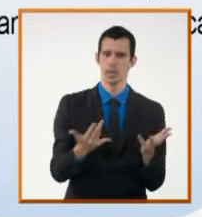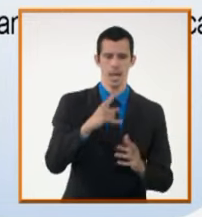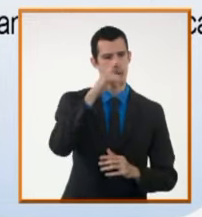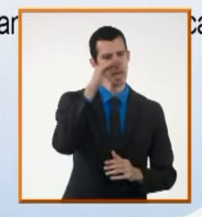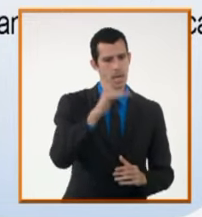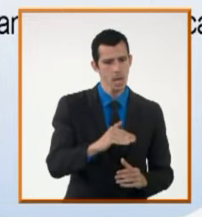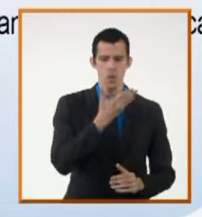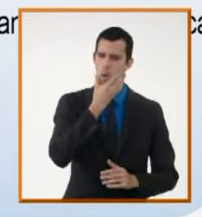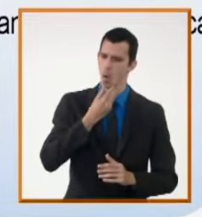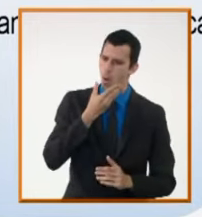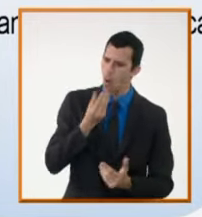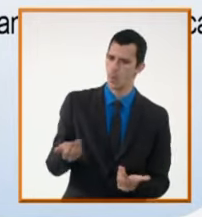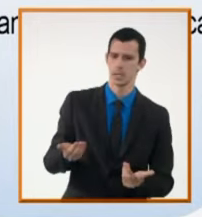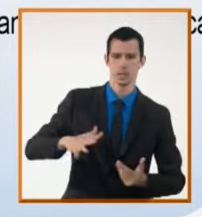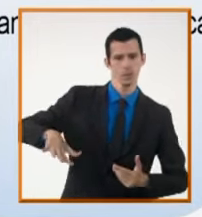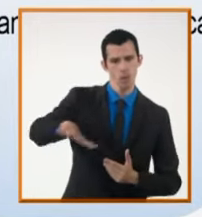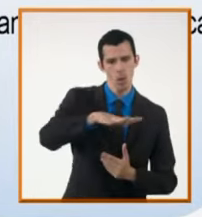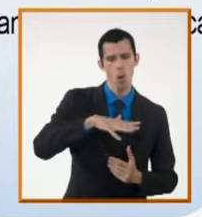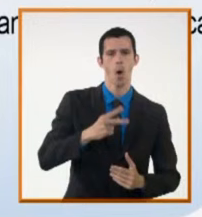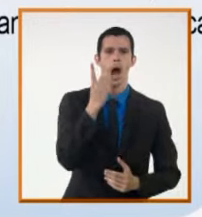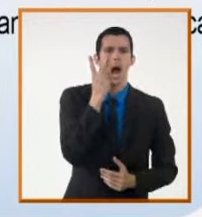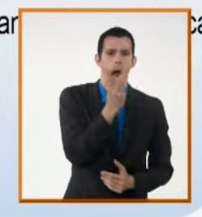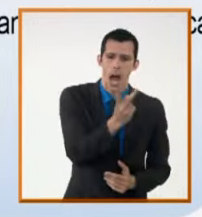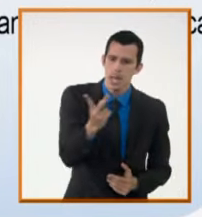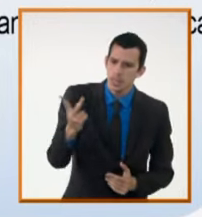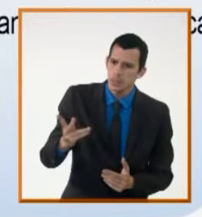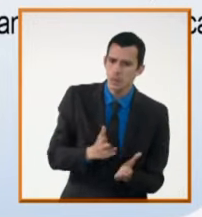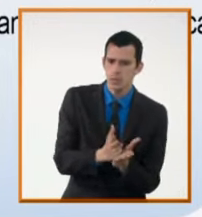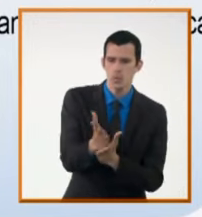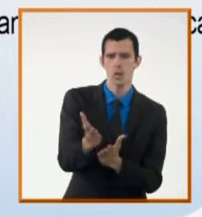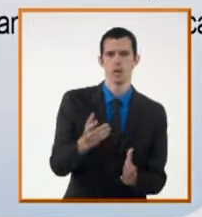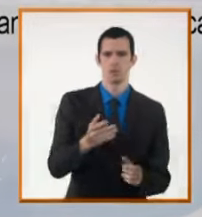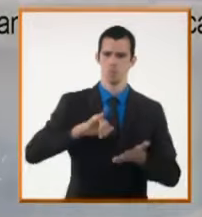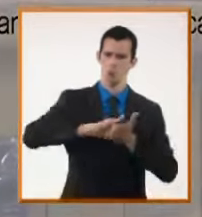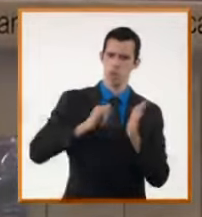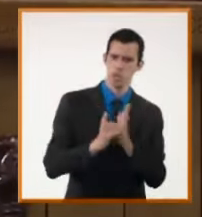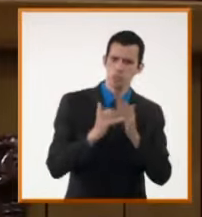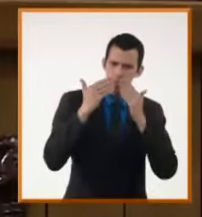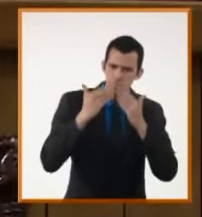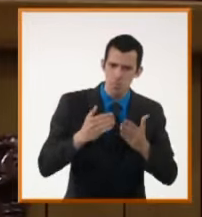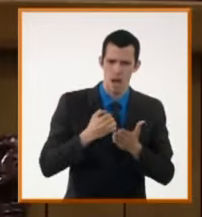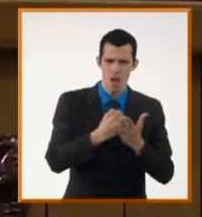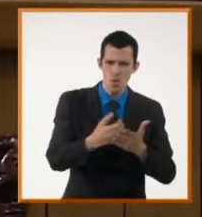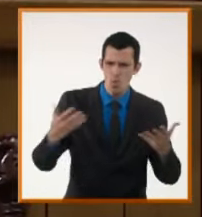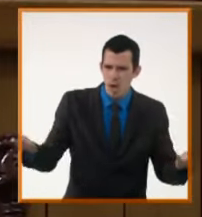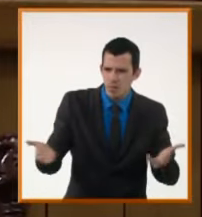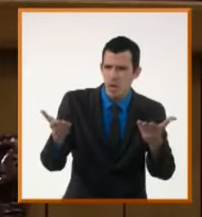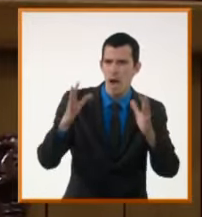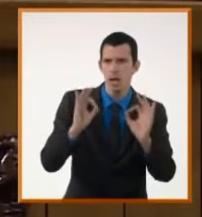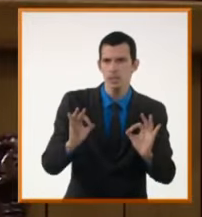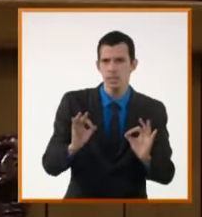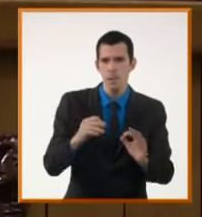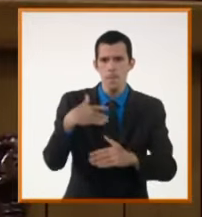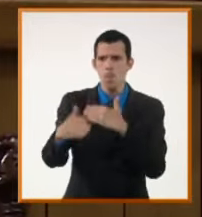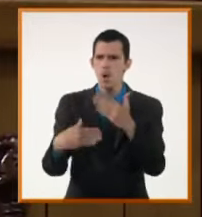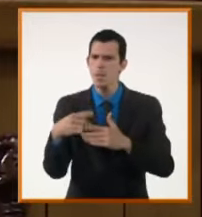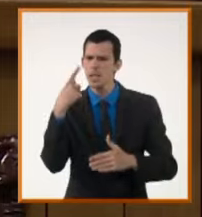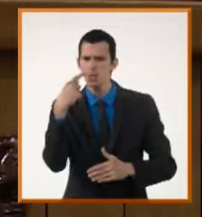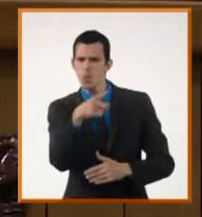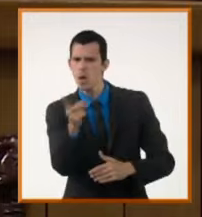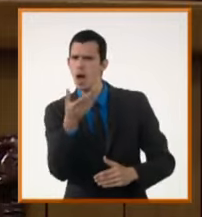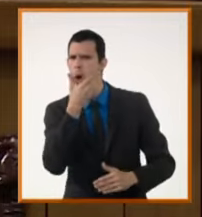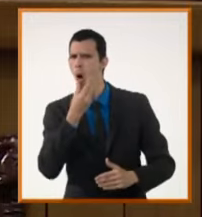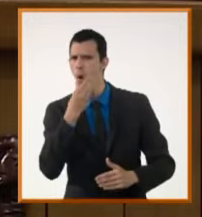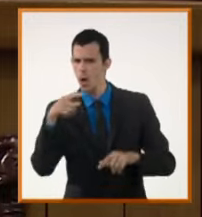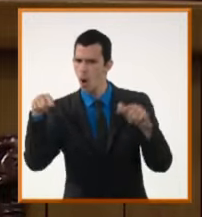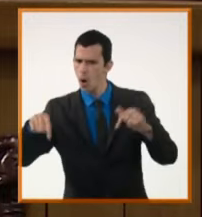la juventud y su sostenibilidad a partir de acciones concretas que dan respuesta a los problemas. La dinámica demográfica